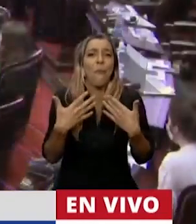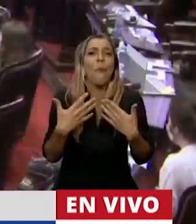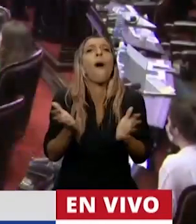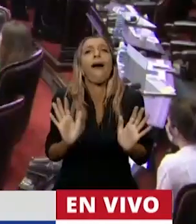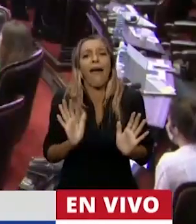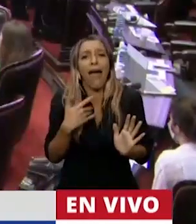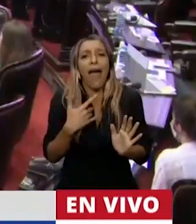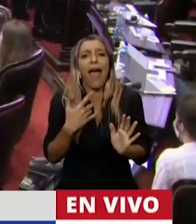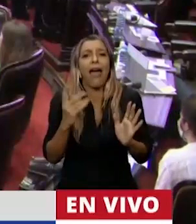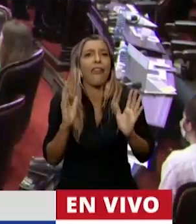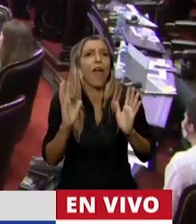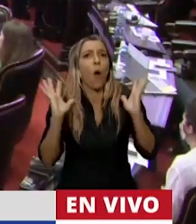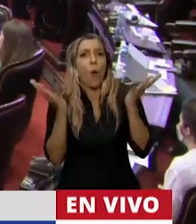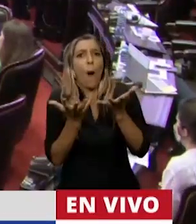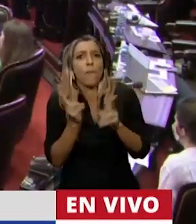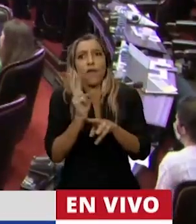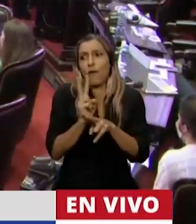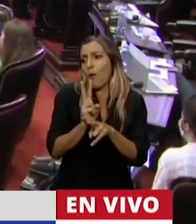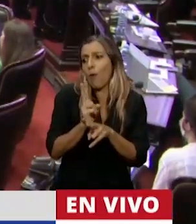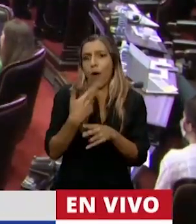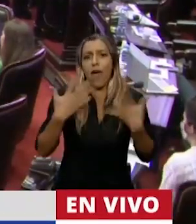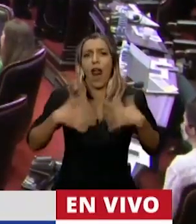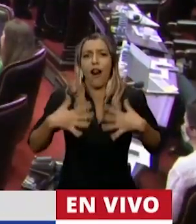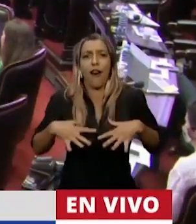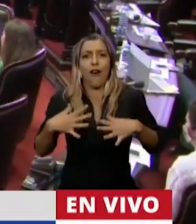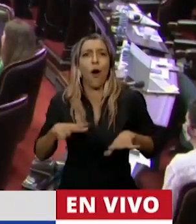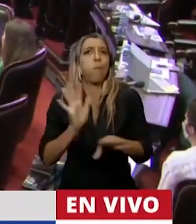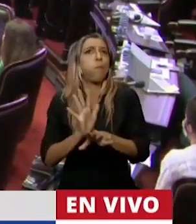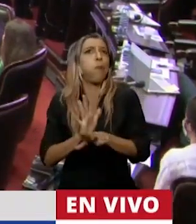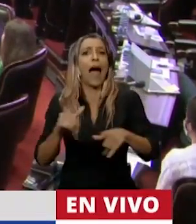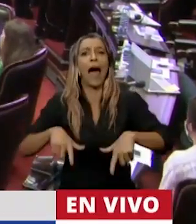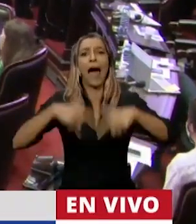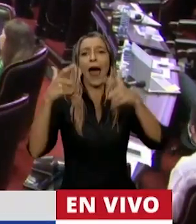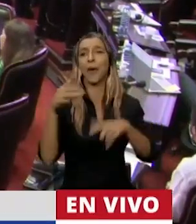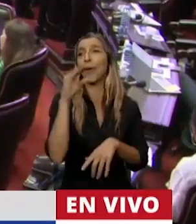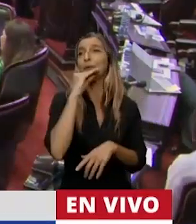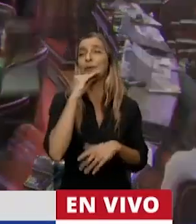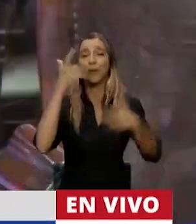Silencio, por favor. Silencio, por aunque favor. Aunque el secretario.